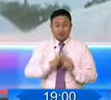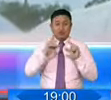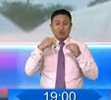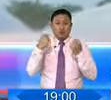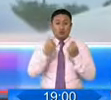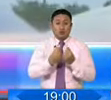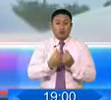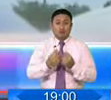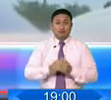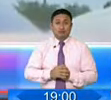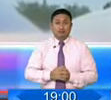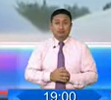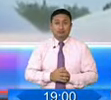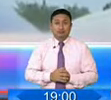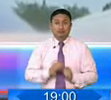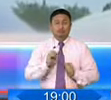también